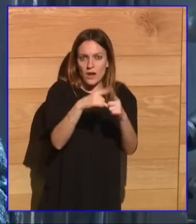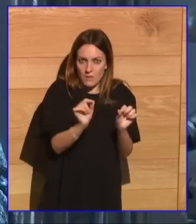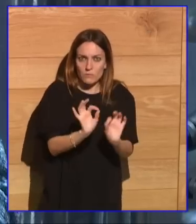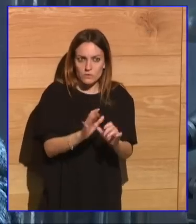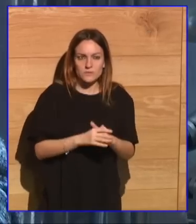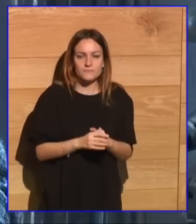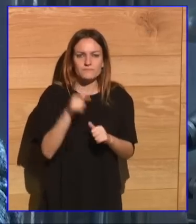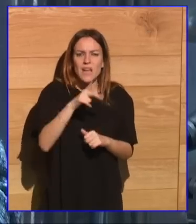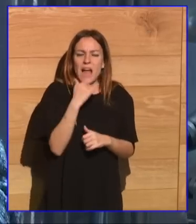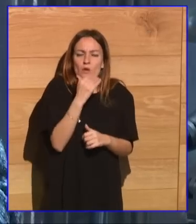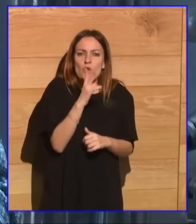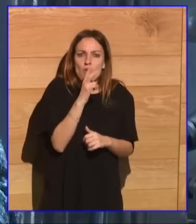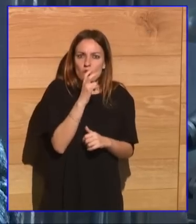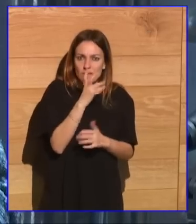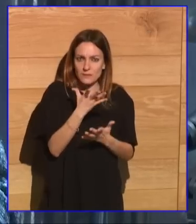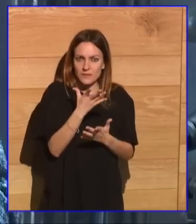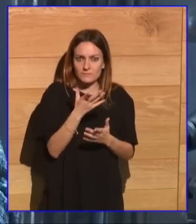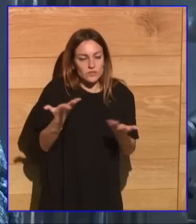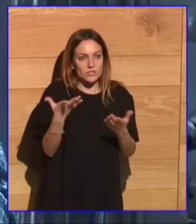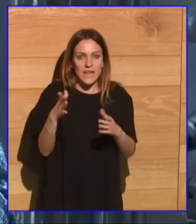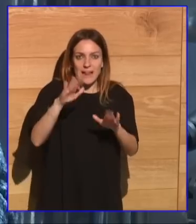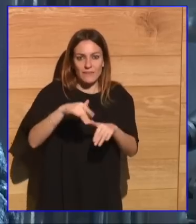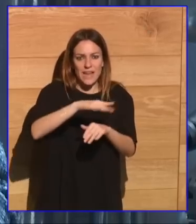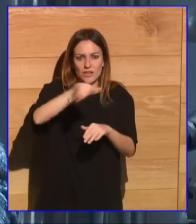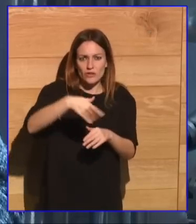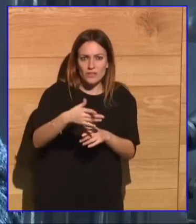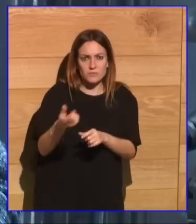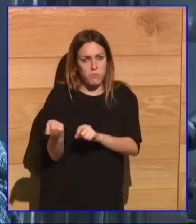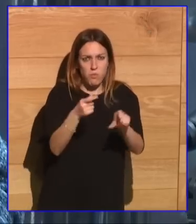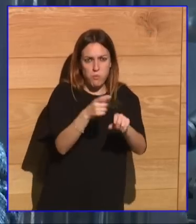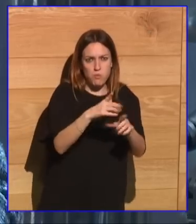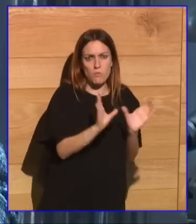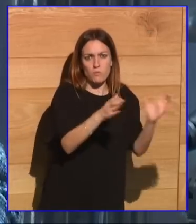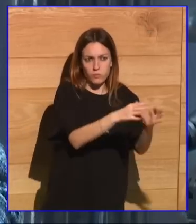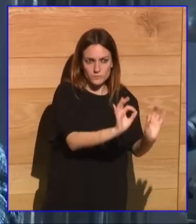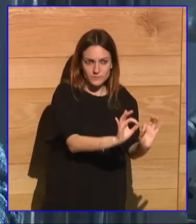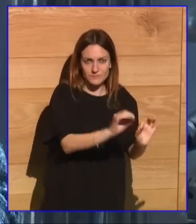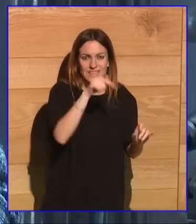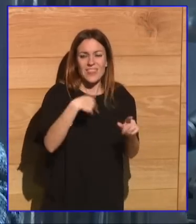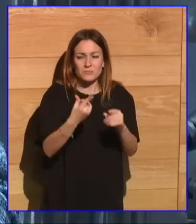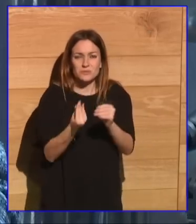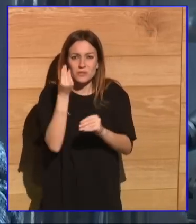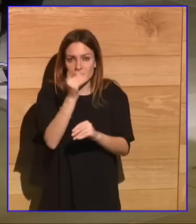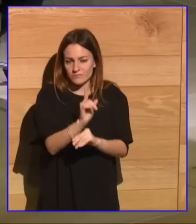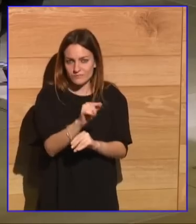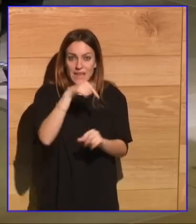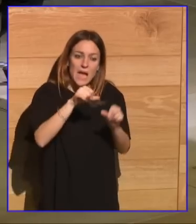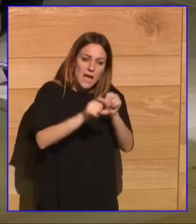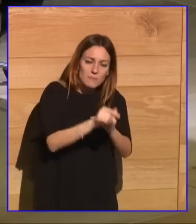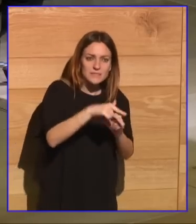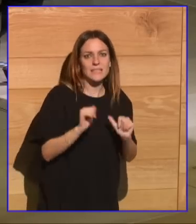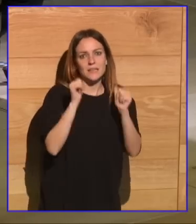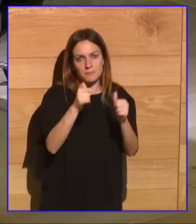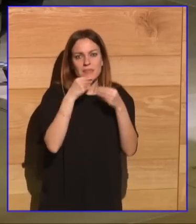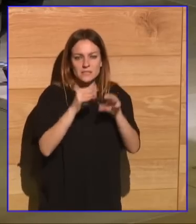fue horrible. Y los metieron en campos de concentración y la cosa tampoco mejoró. Y aquí es donde empieza nuestra historia. Claro, y a la vez no se